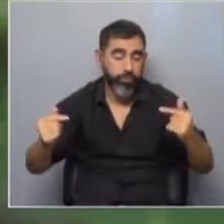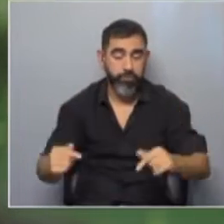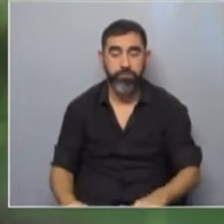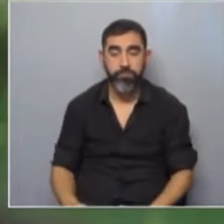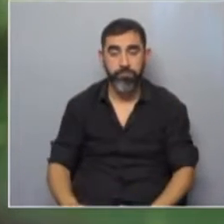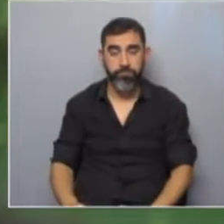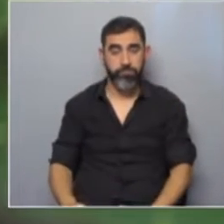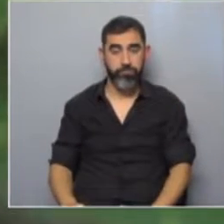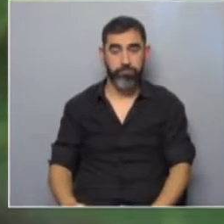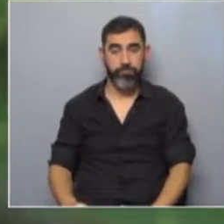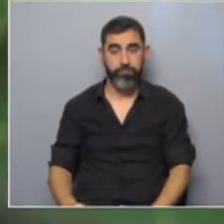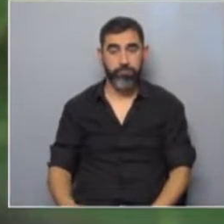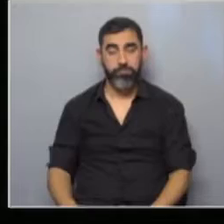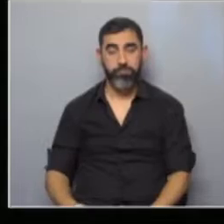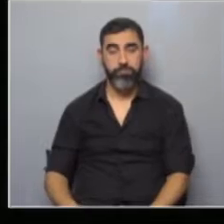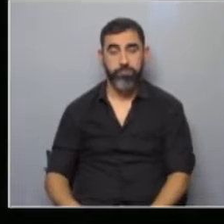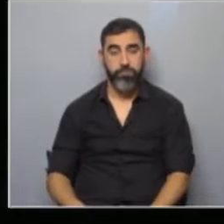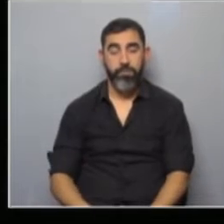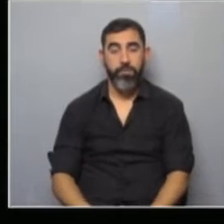digamos, prácticas de consumo de alimentos.